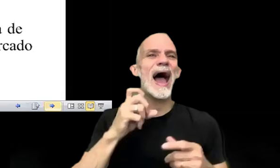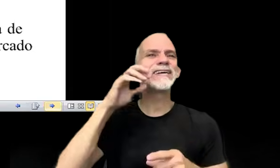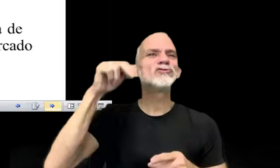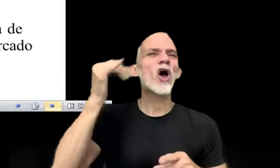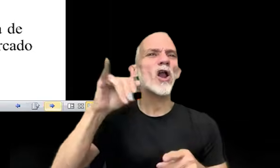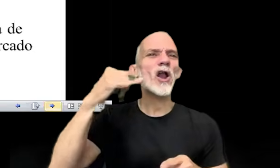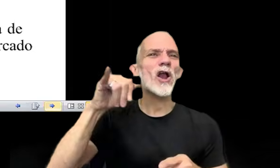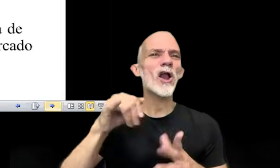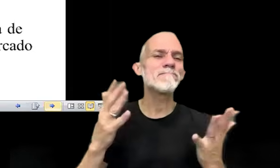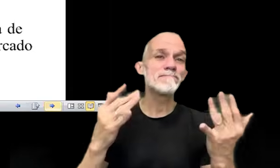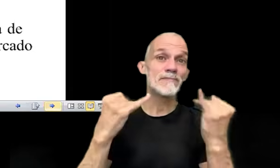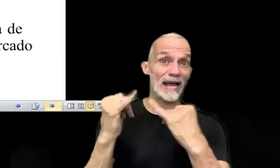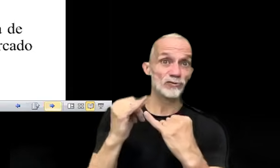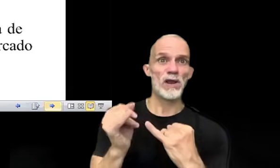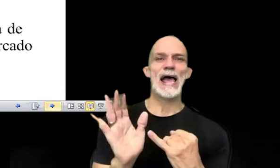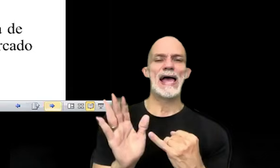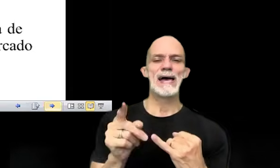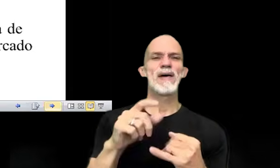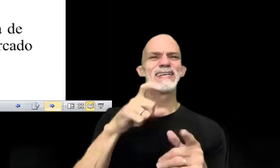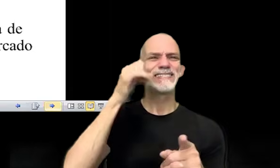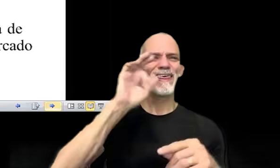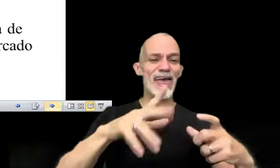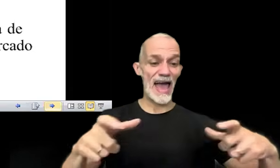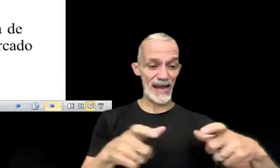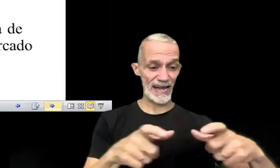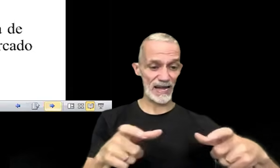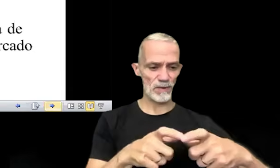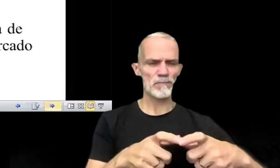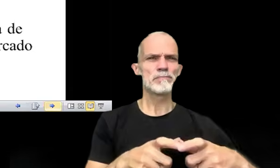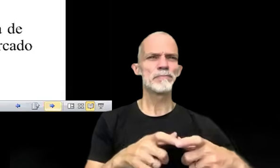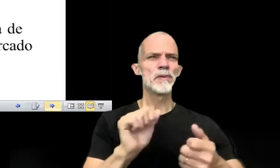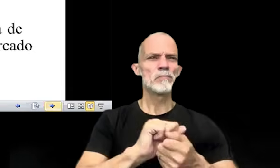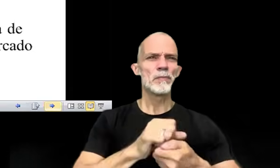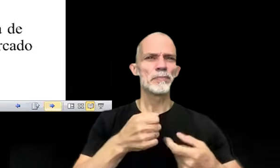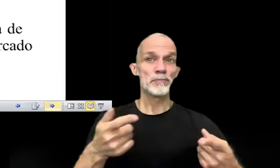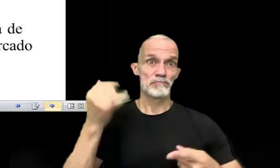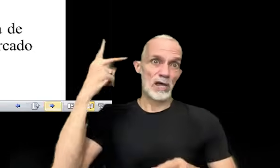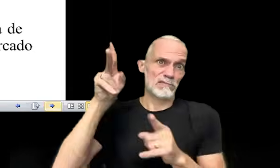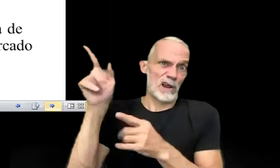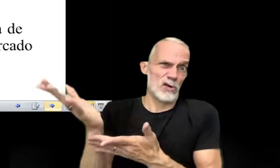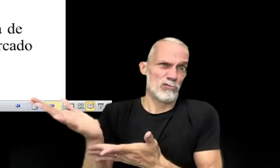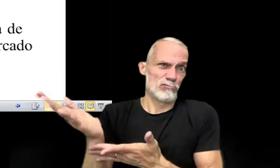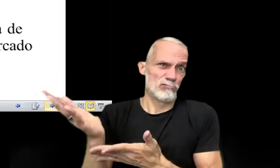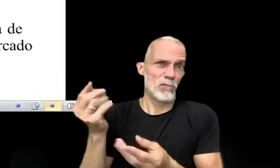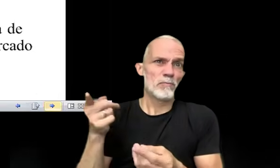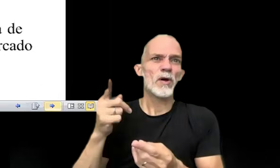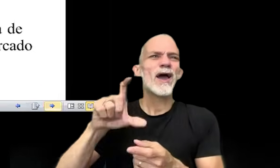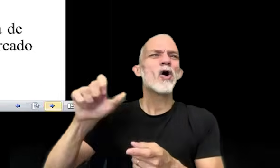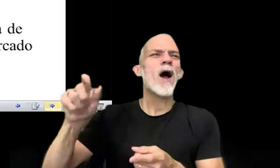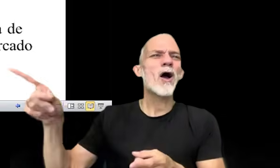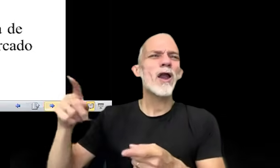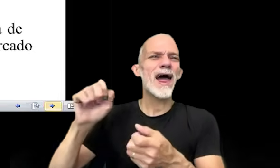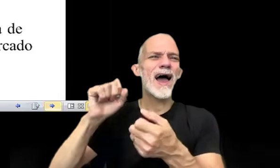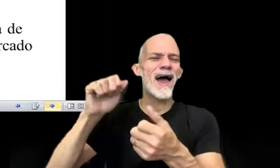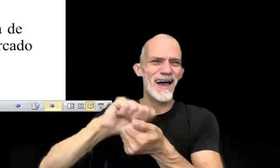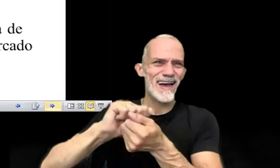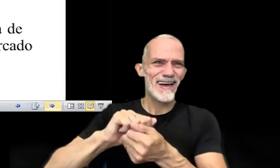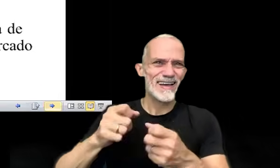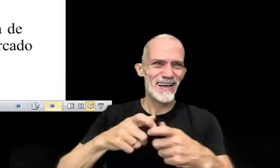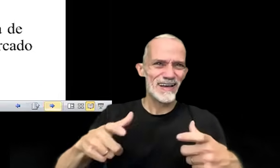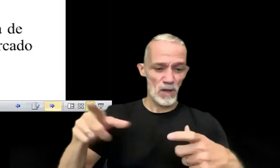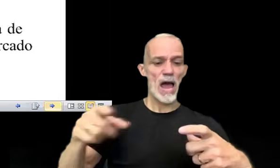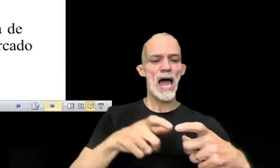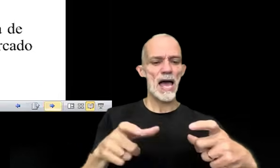acción. Entonces, en un CDR, quien emite la acción es del exterior. ¿Por qué? Porque quien emitió la